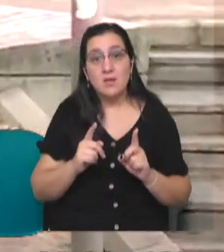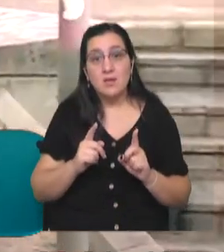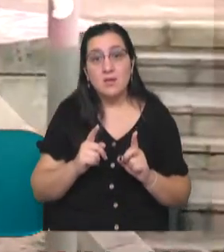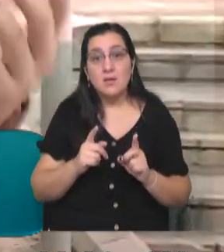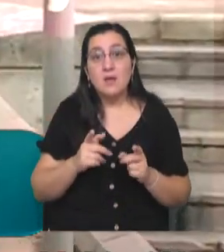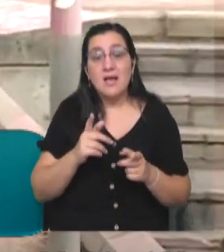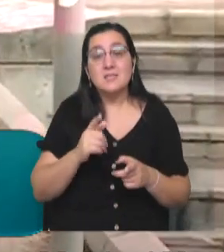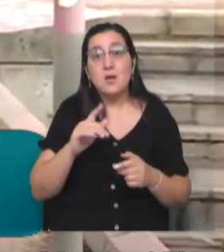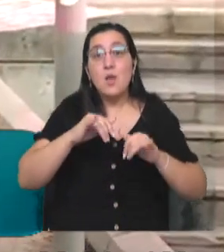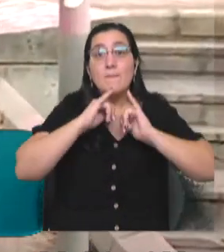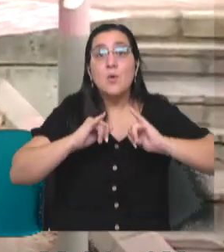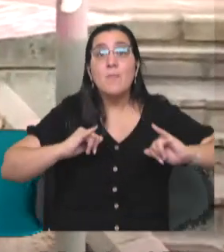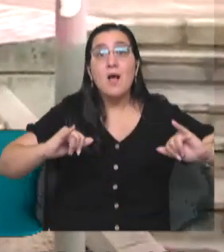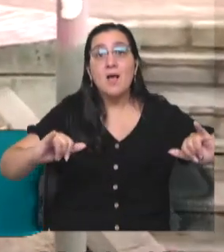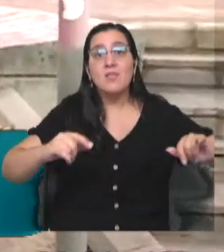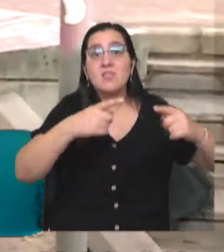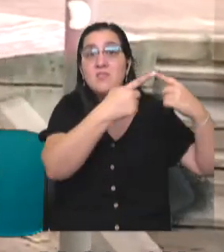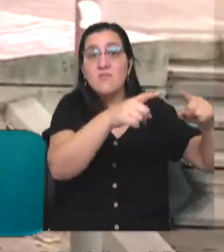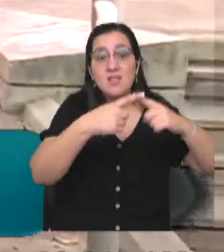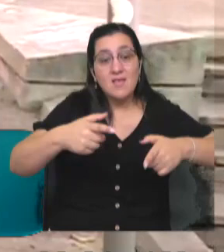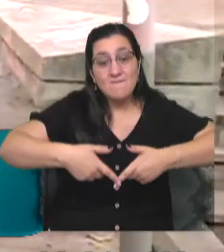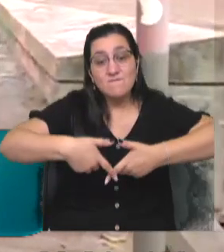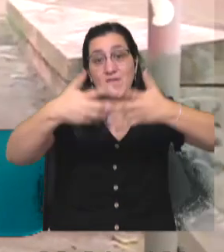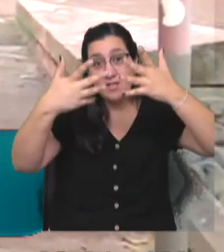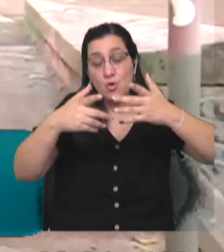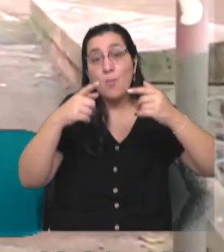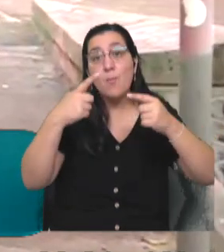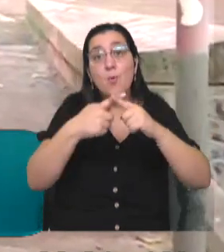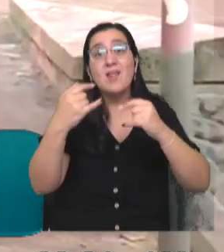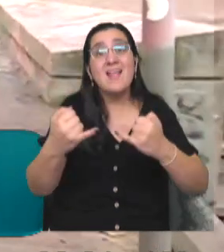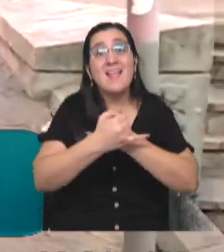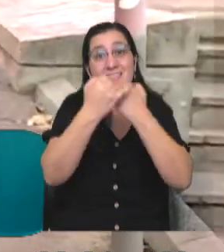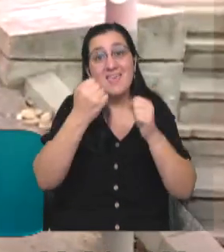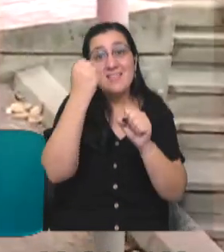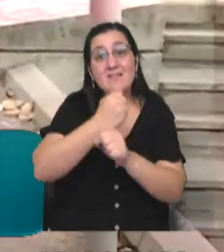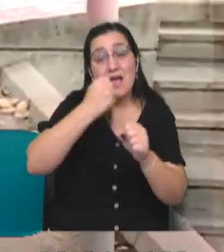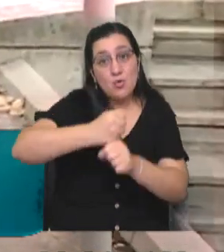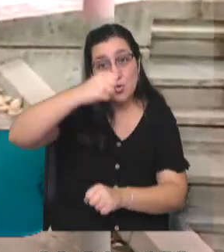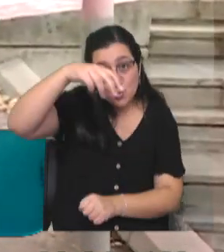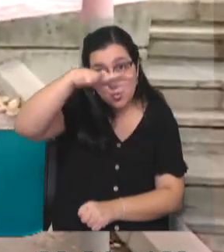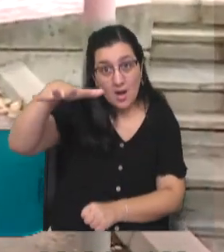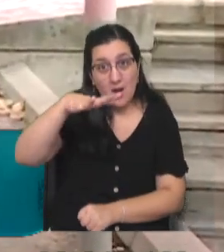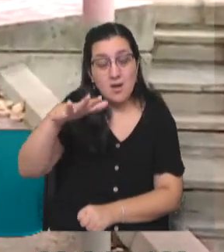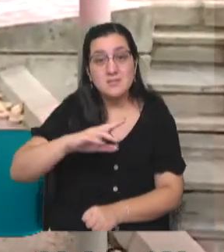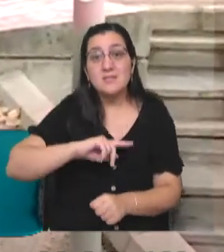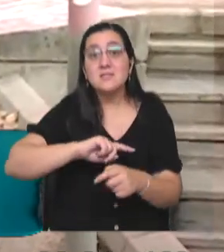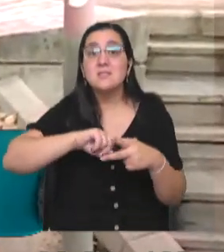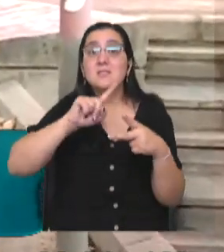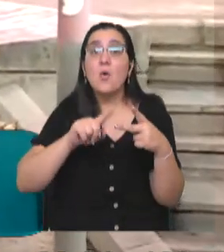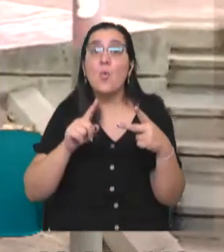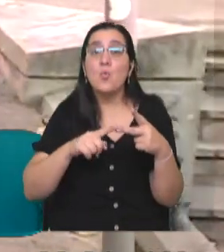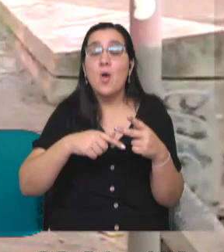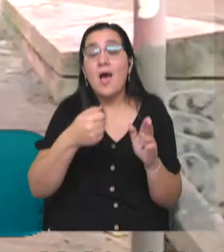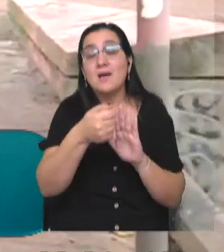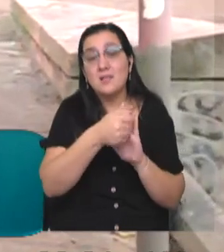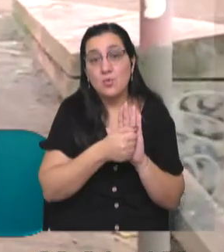hacer cierta propaganda y distintos eventos y actos por este día. Veremos si se cumple en el día de hoy este segundo artículo de los dos que